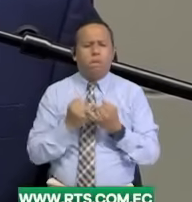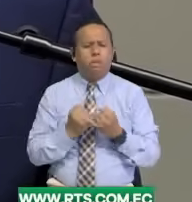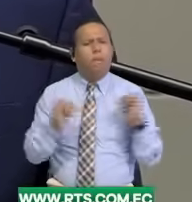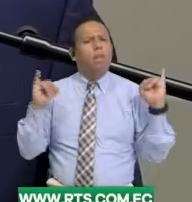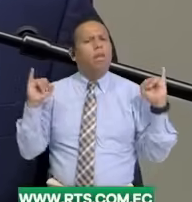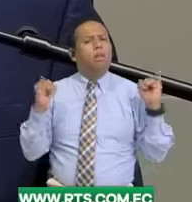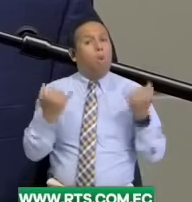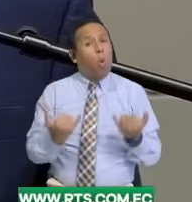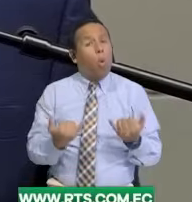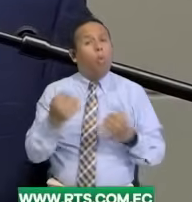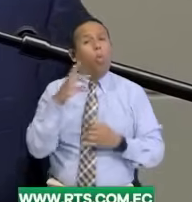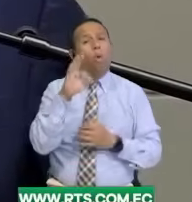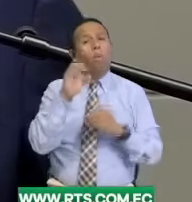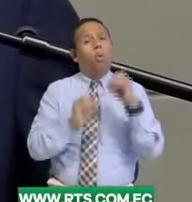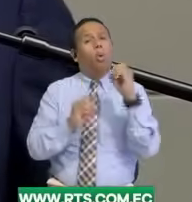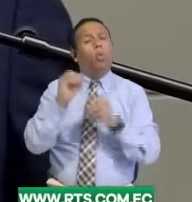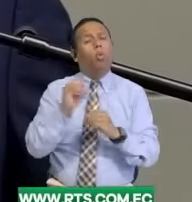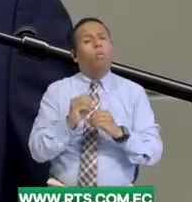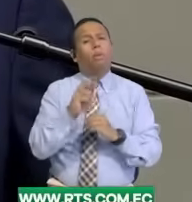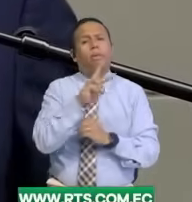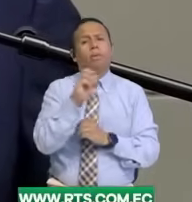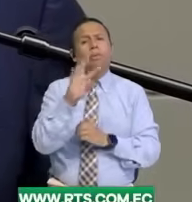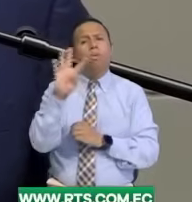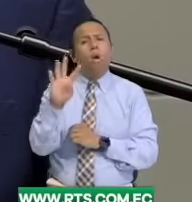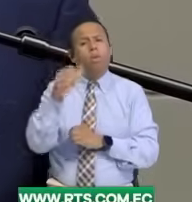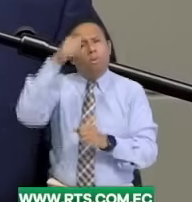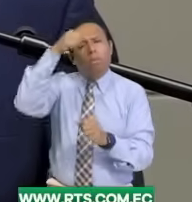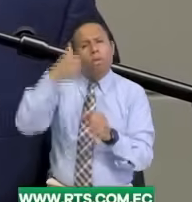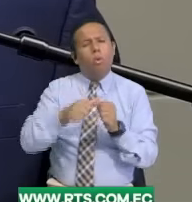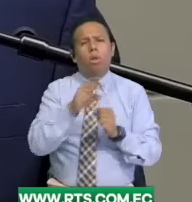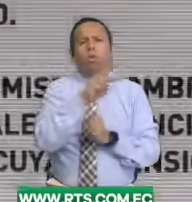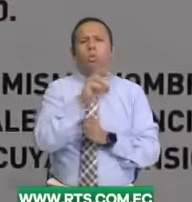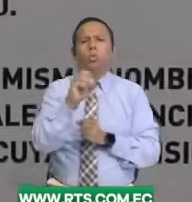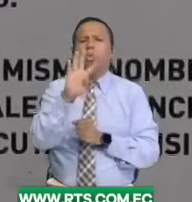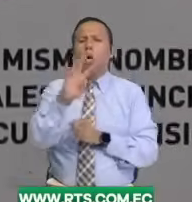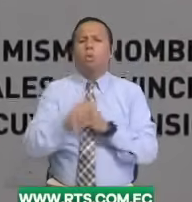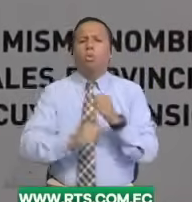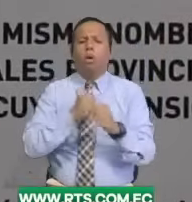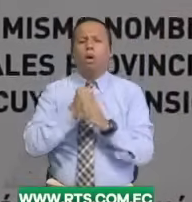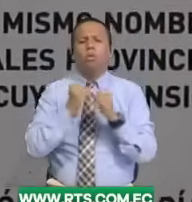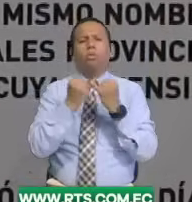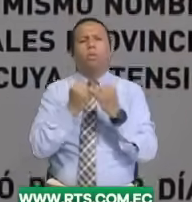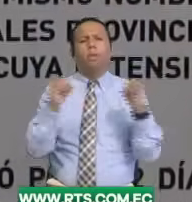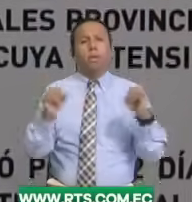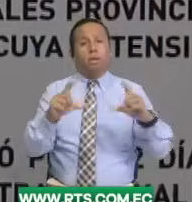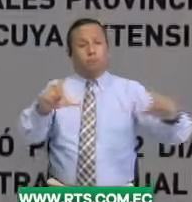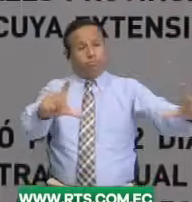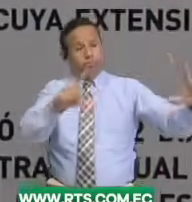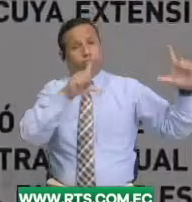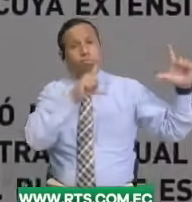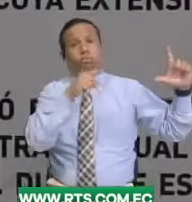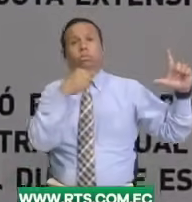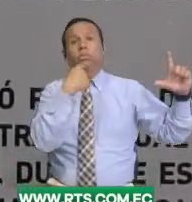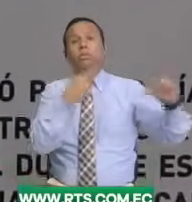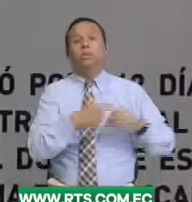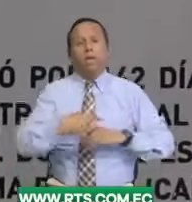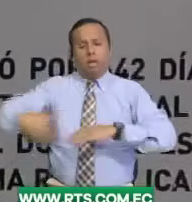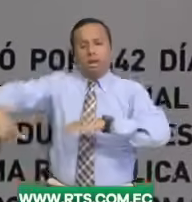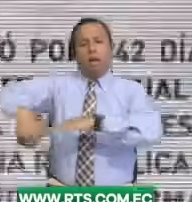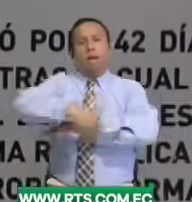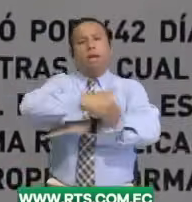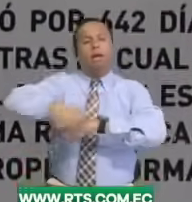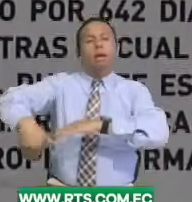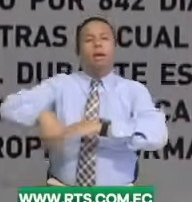del 2024, celebramos 204 años de independencia. República de Guayaquil es el nombre de la calle que desemboca en el